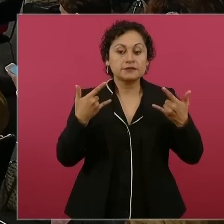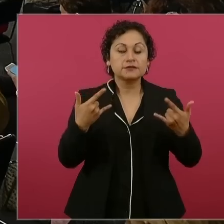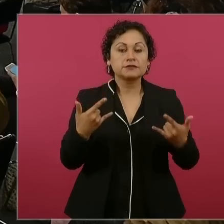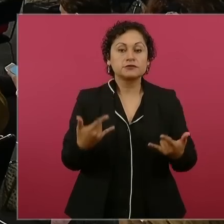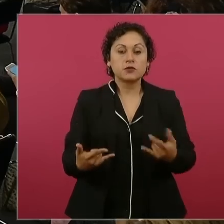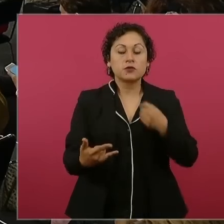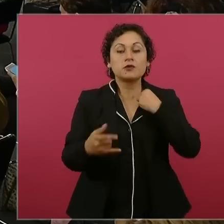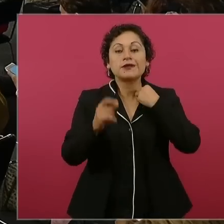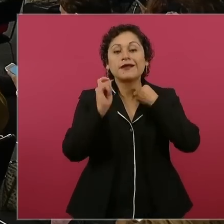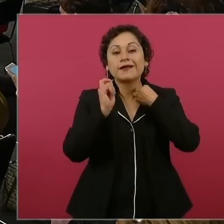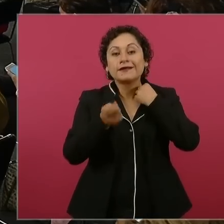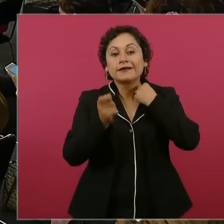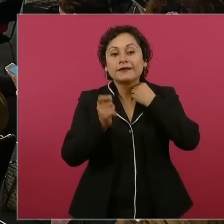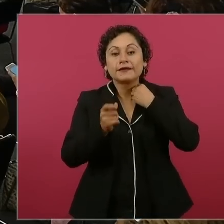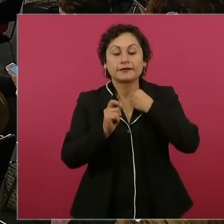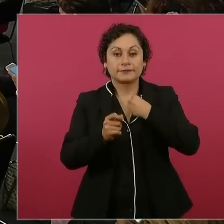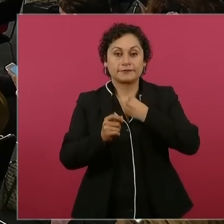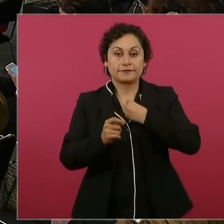se dan